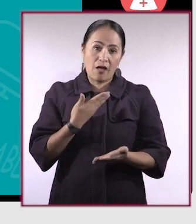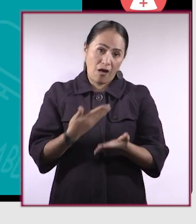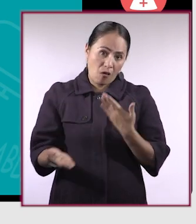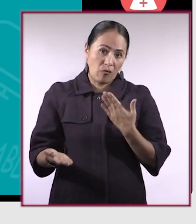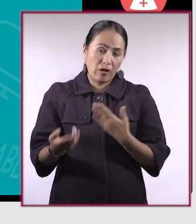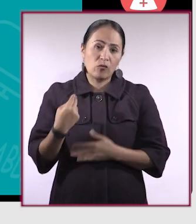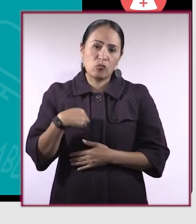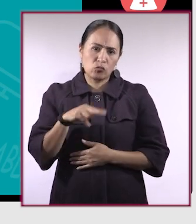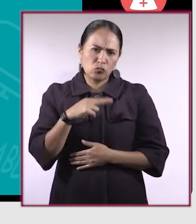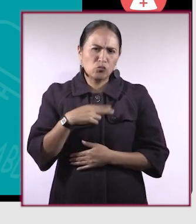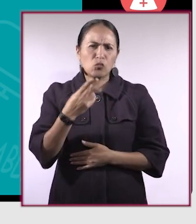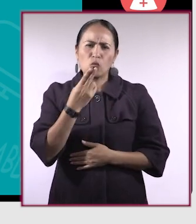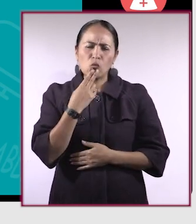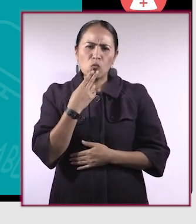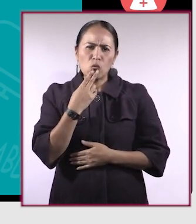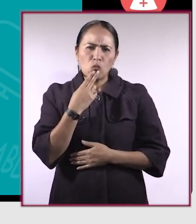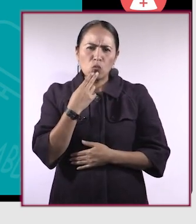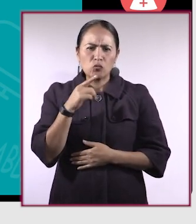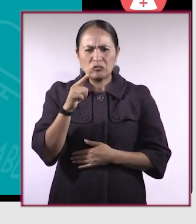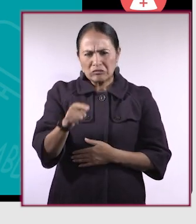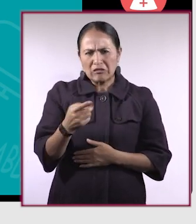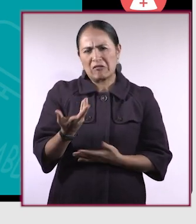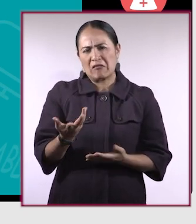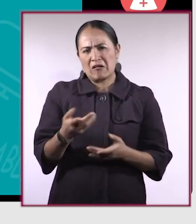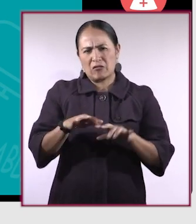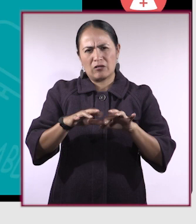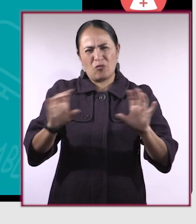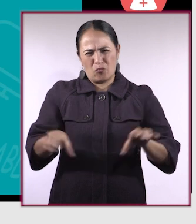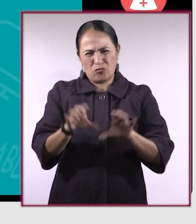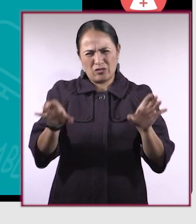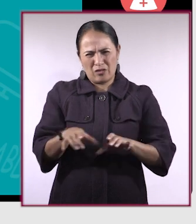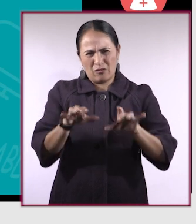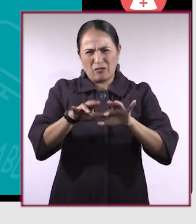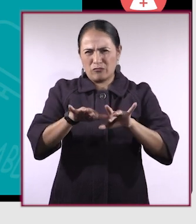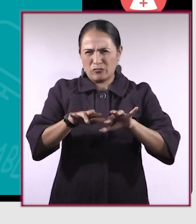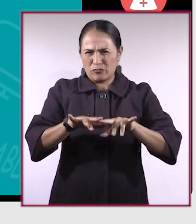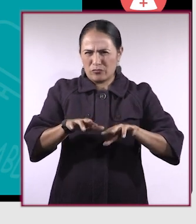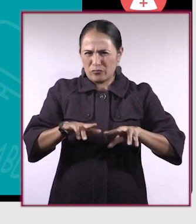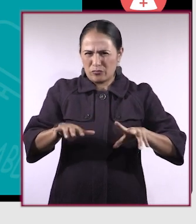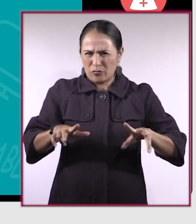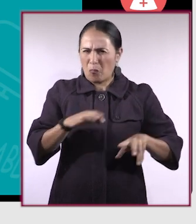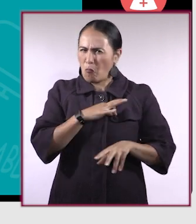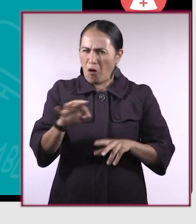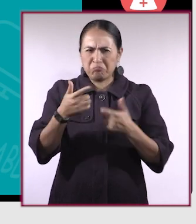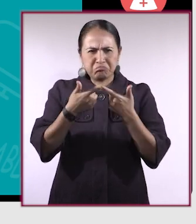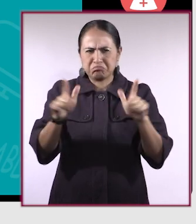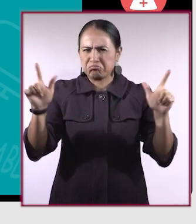Afortunadamente, ¿no? En la actualidad podemos utilizar cualquier tipo de procesador de texto